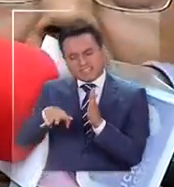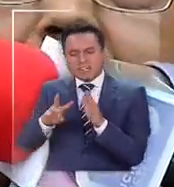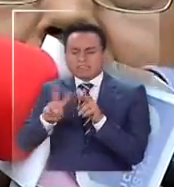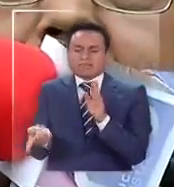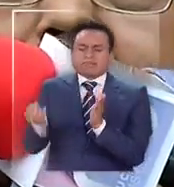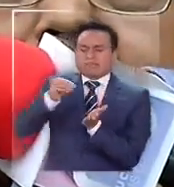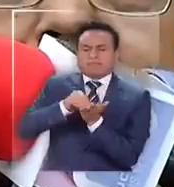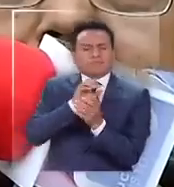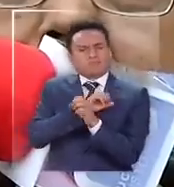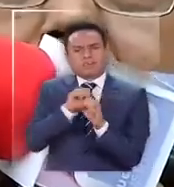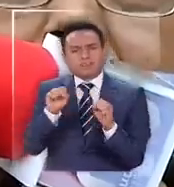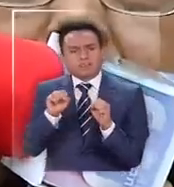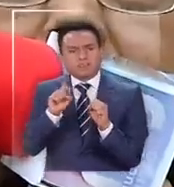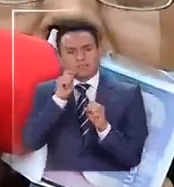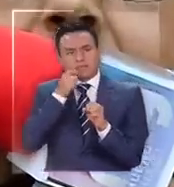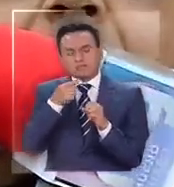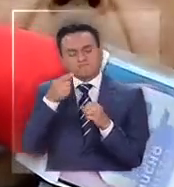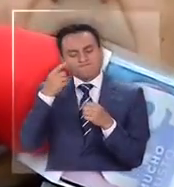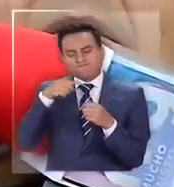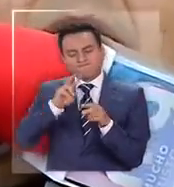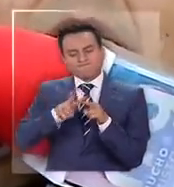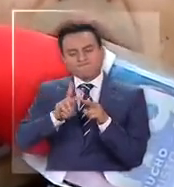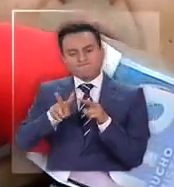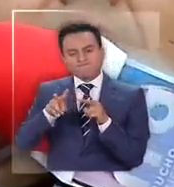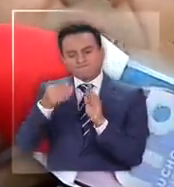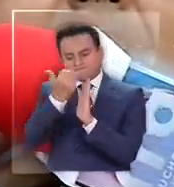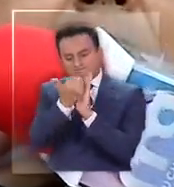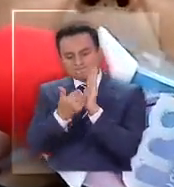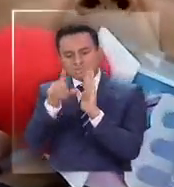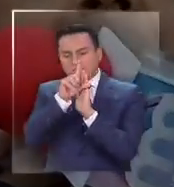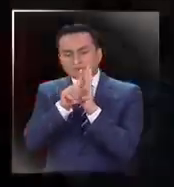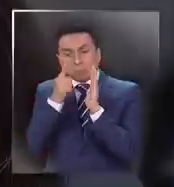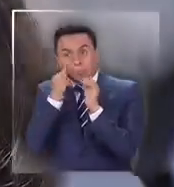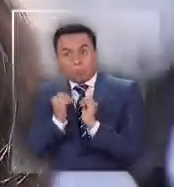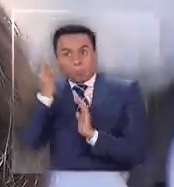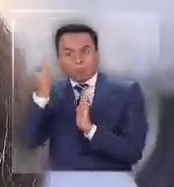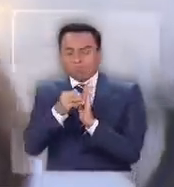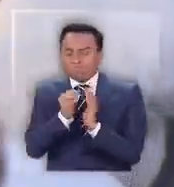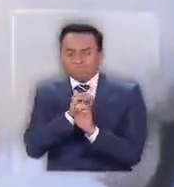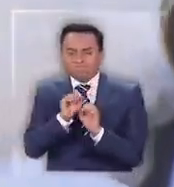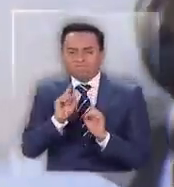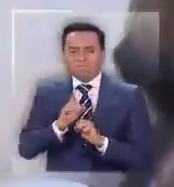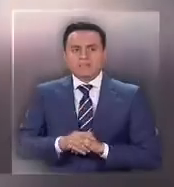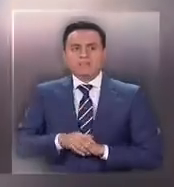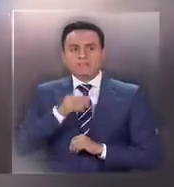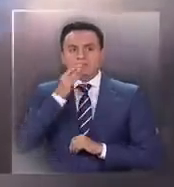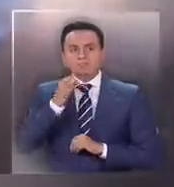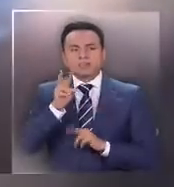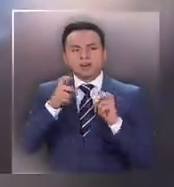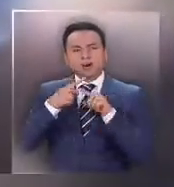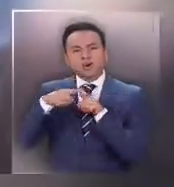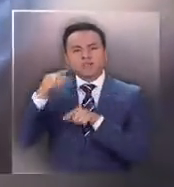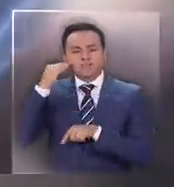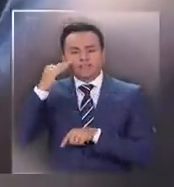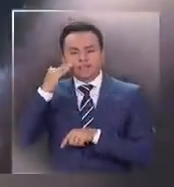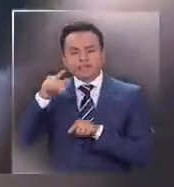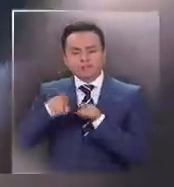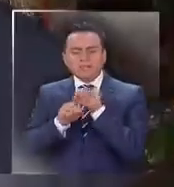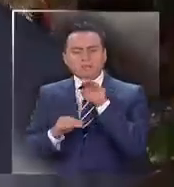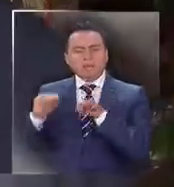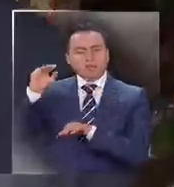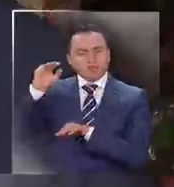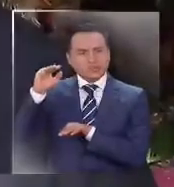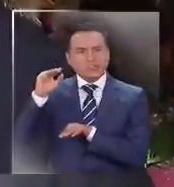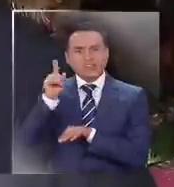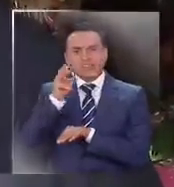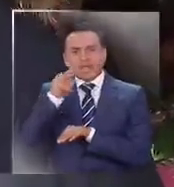repuesta. Por lo tanto, no está dentro del repertorio legislativo posible. En esta historia, otra niña, la hermana mayor de Ámbar, al